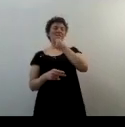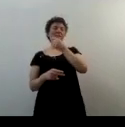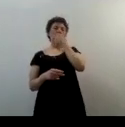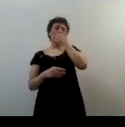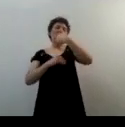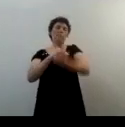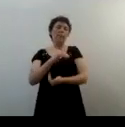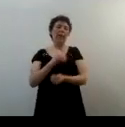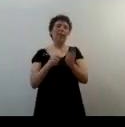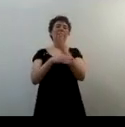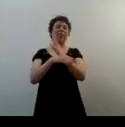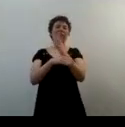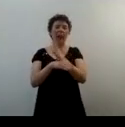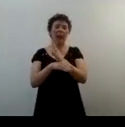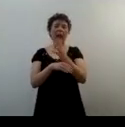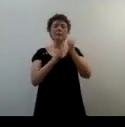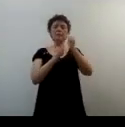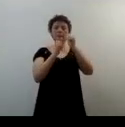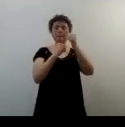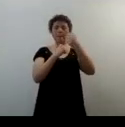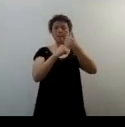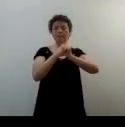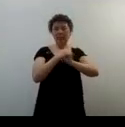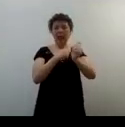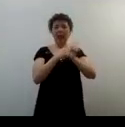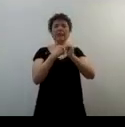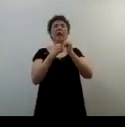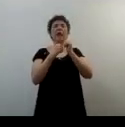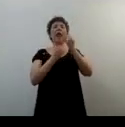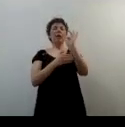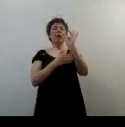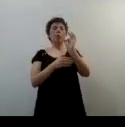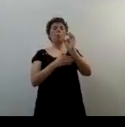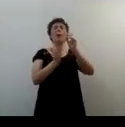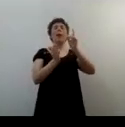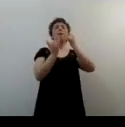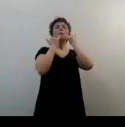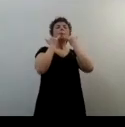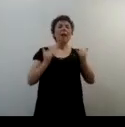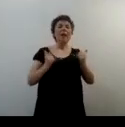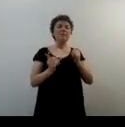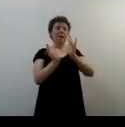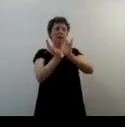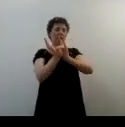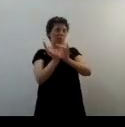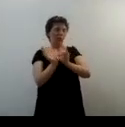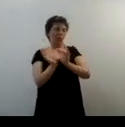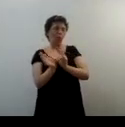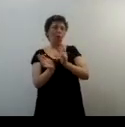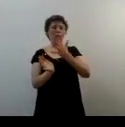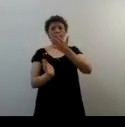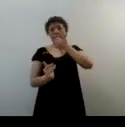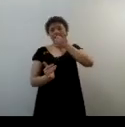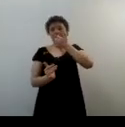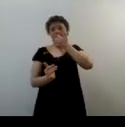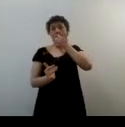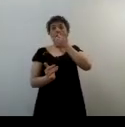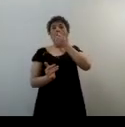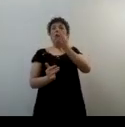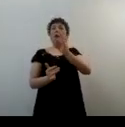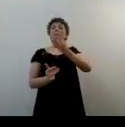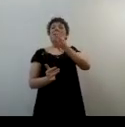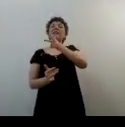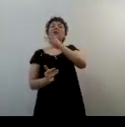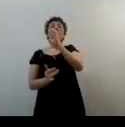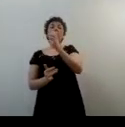cereal, tubérculos, legumbres, pasta, arroz. Eh, Pero además de ese hidrato de carbono,